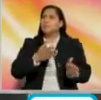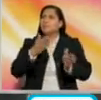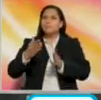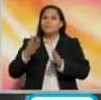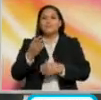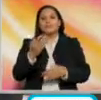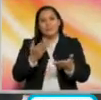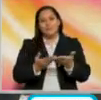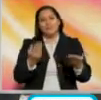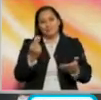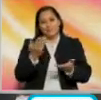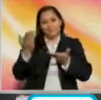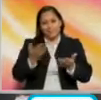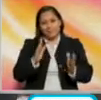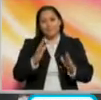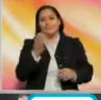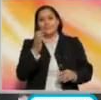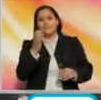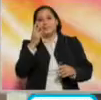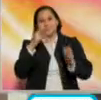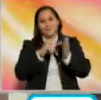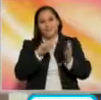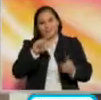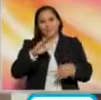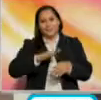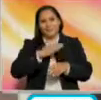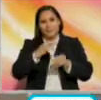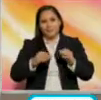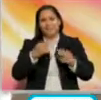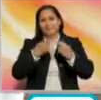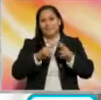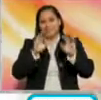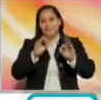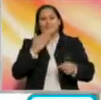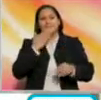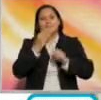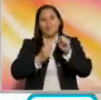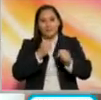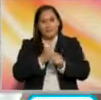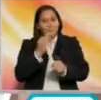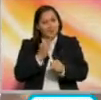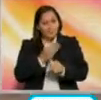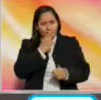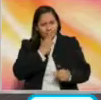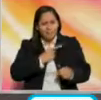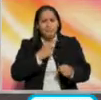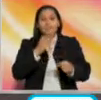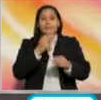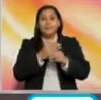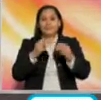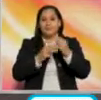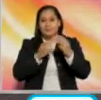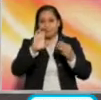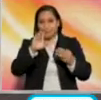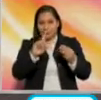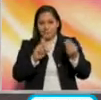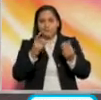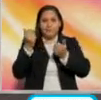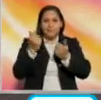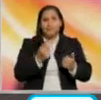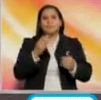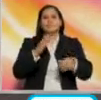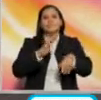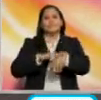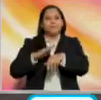tenía que venir ahora, enero del 2017, para comenzar bien el año. Ahorita nos sigues platicando de este material discográfico que traes a promoción,